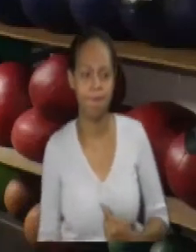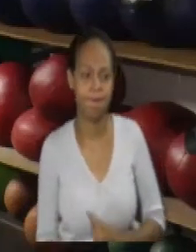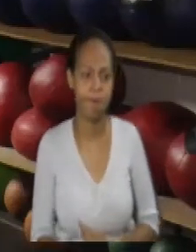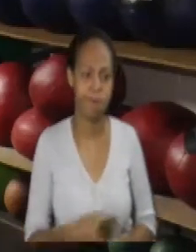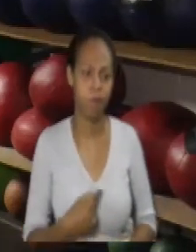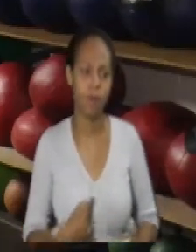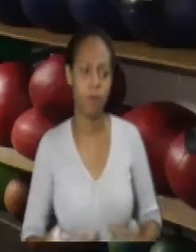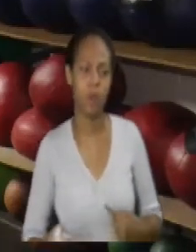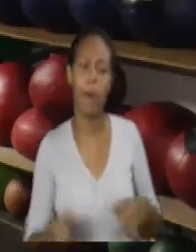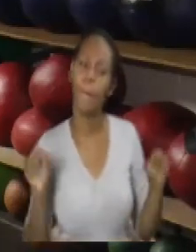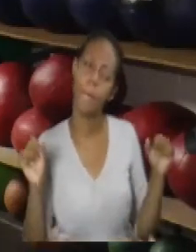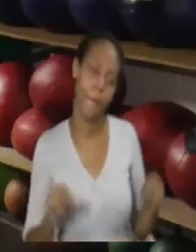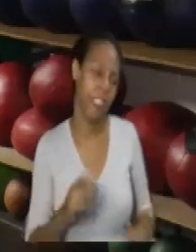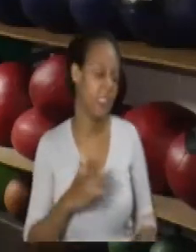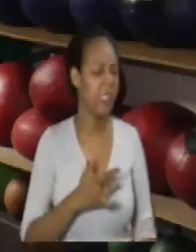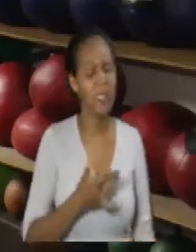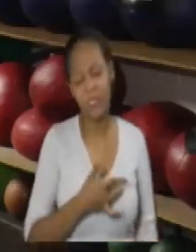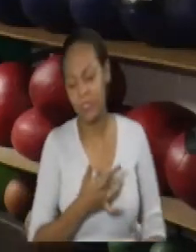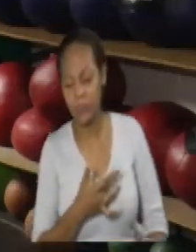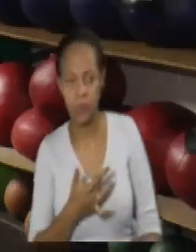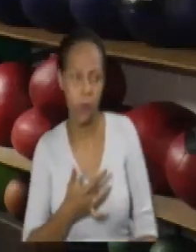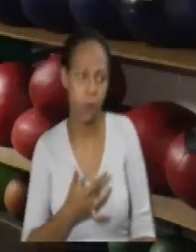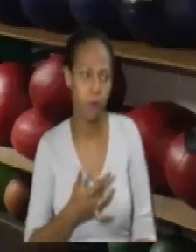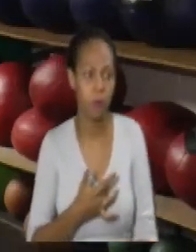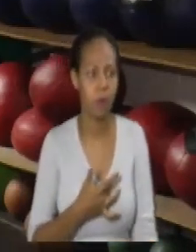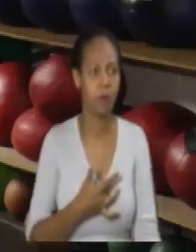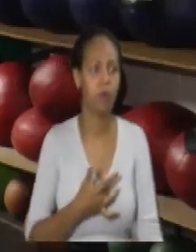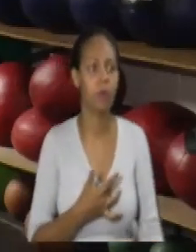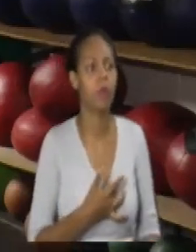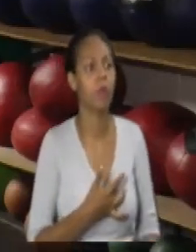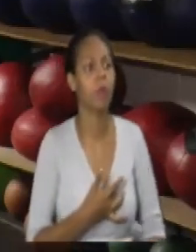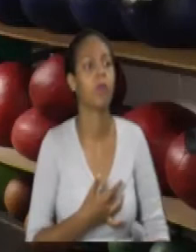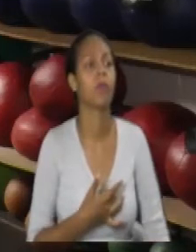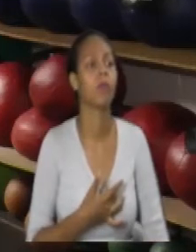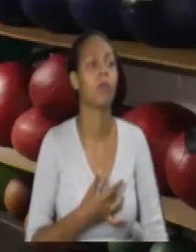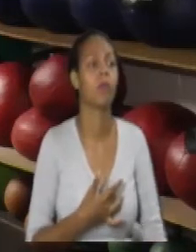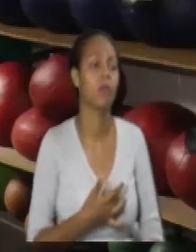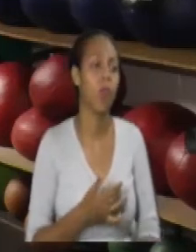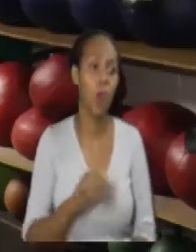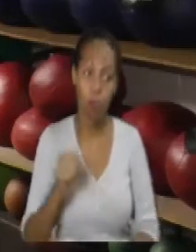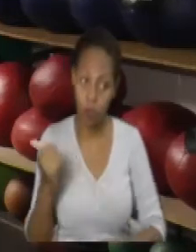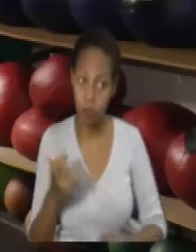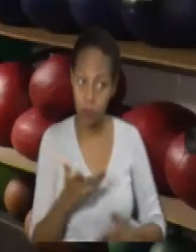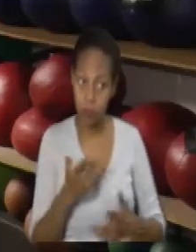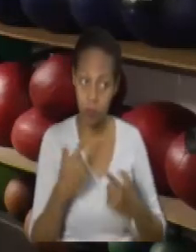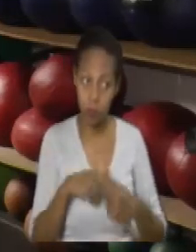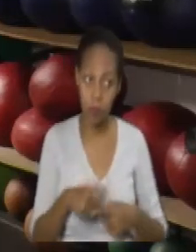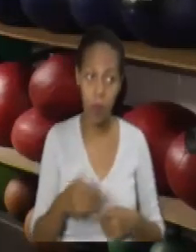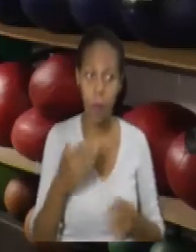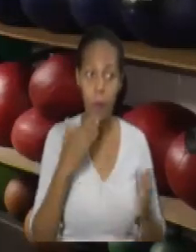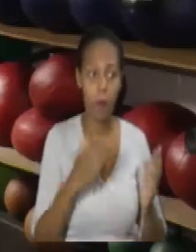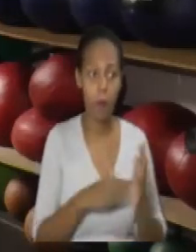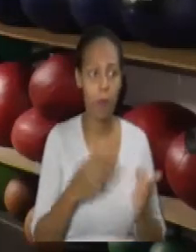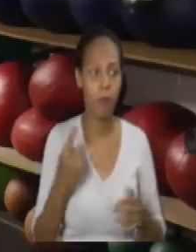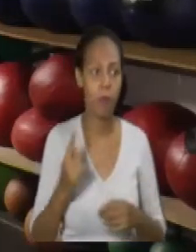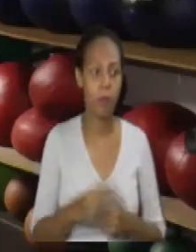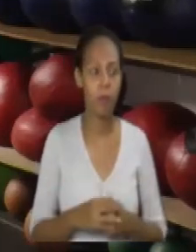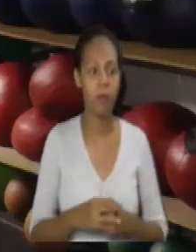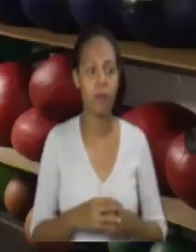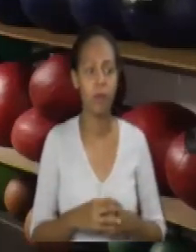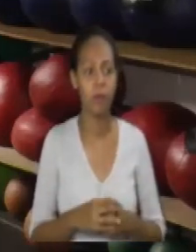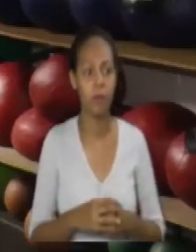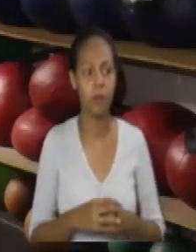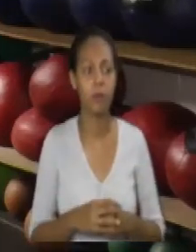a sentir muy mal. Otras comidas que también tienen que dejar es que traten de que en